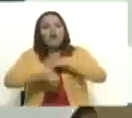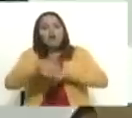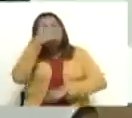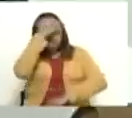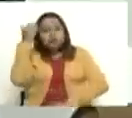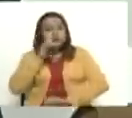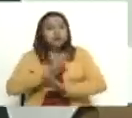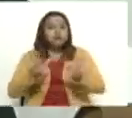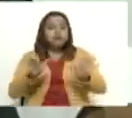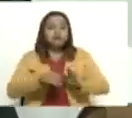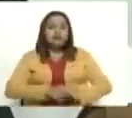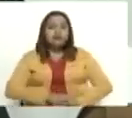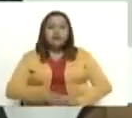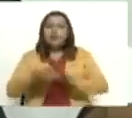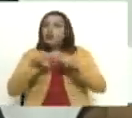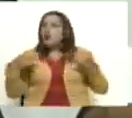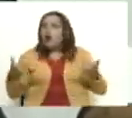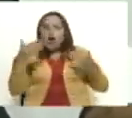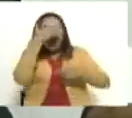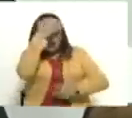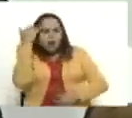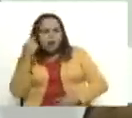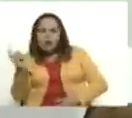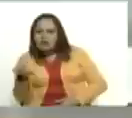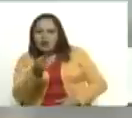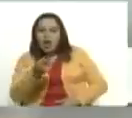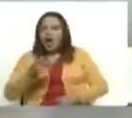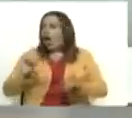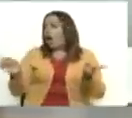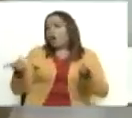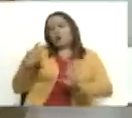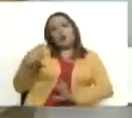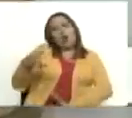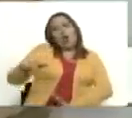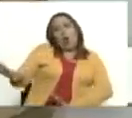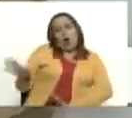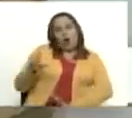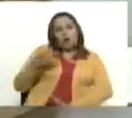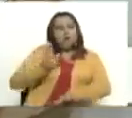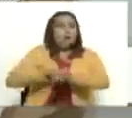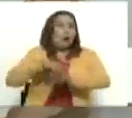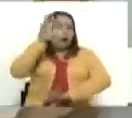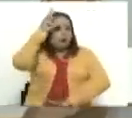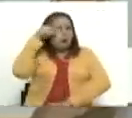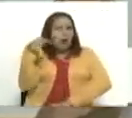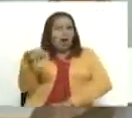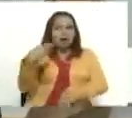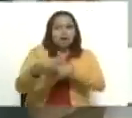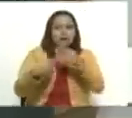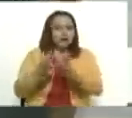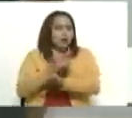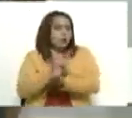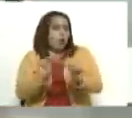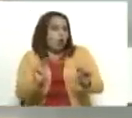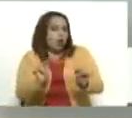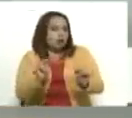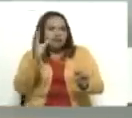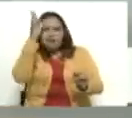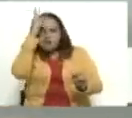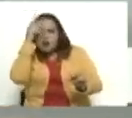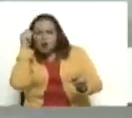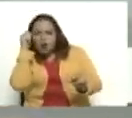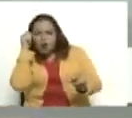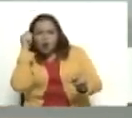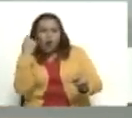Que ahorita todos se quieren olvidar de eso. Ay, no, no, ¿cómo se le ocurre a Trump publicar eso? No, ni Trump ni